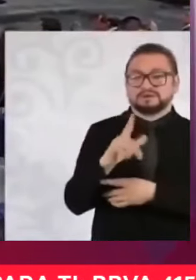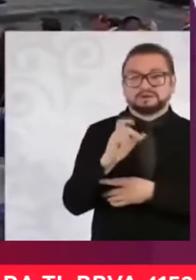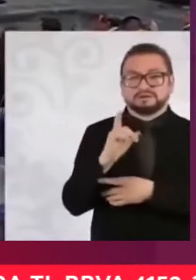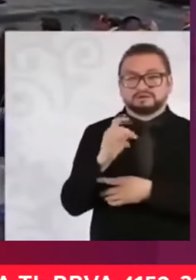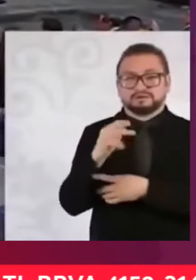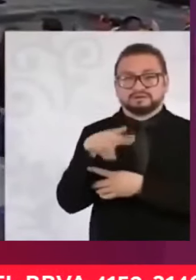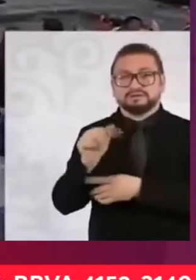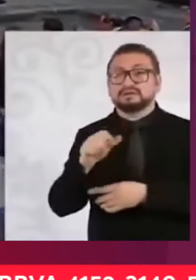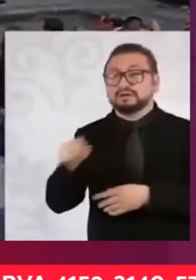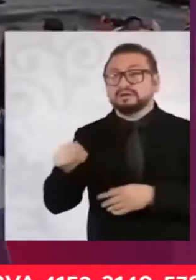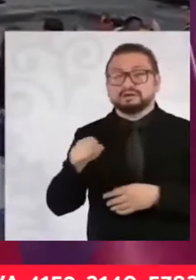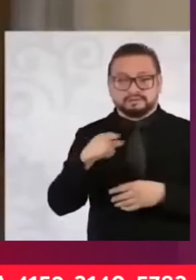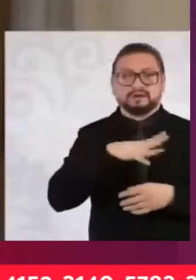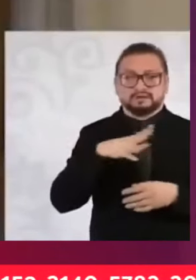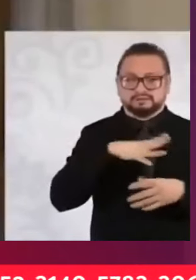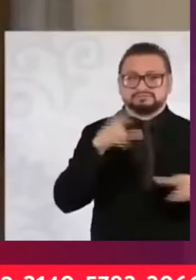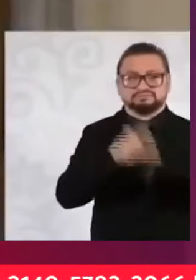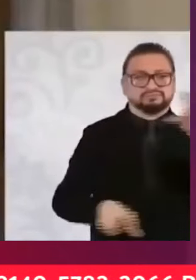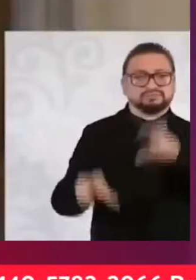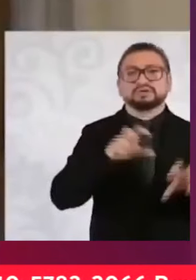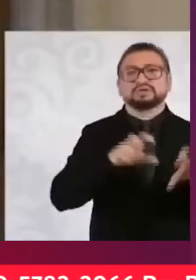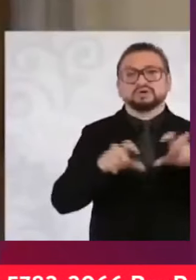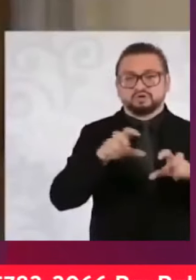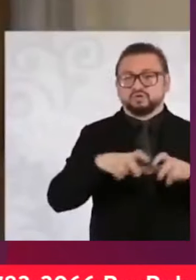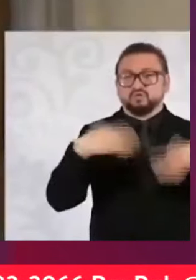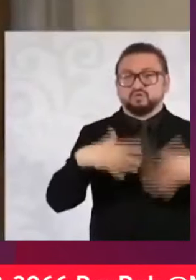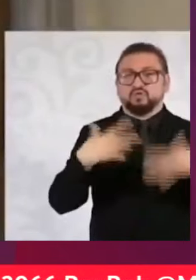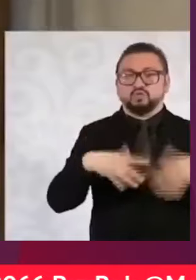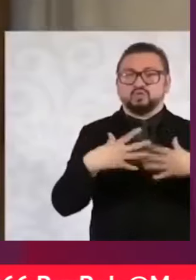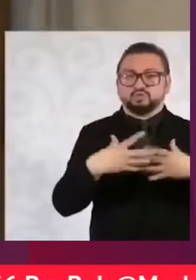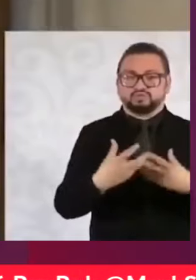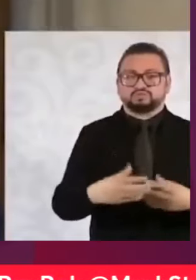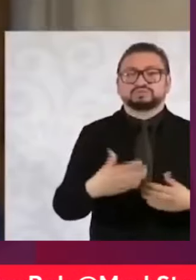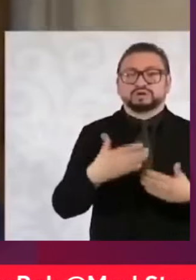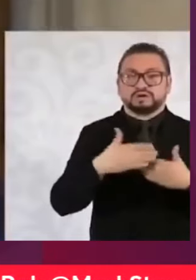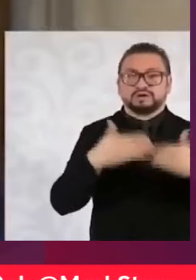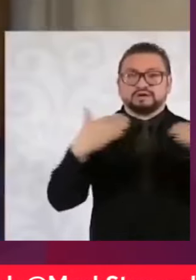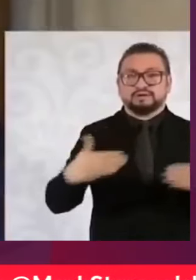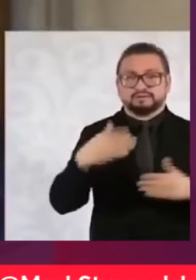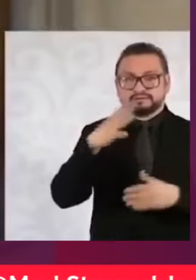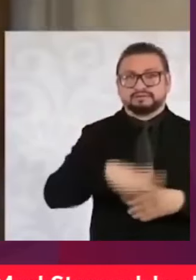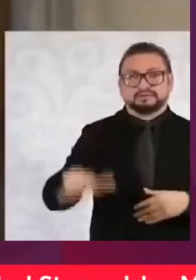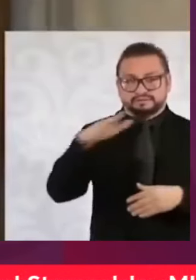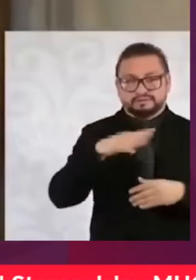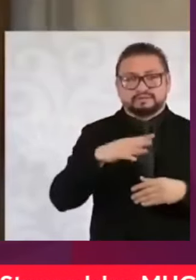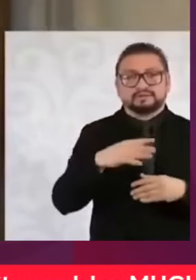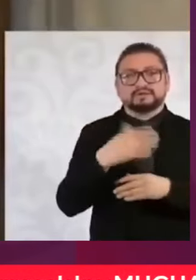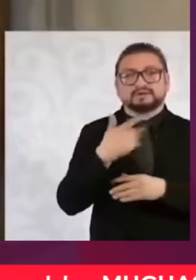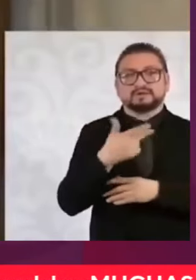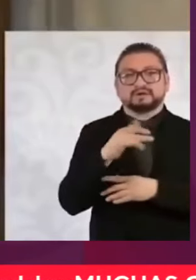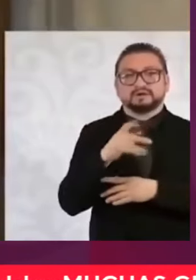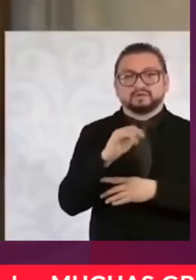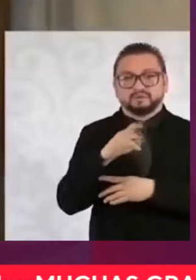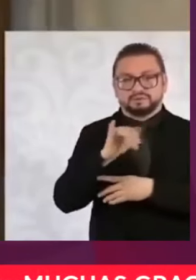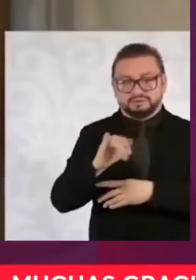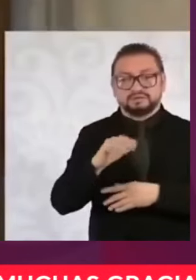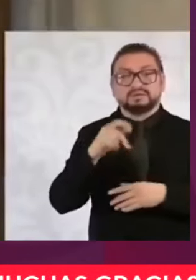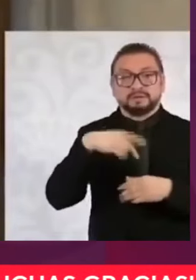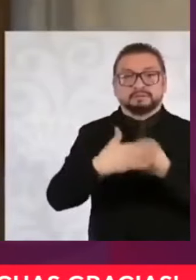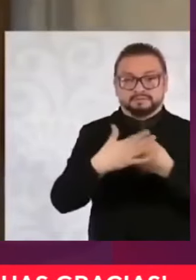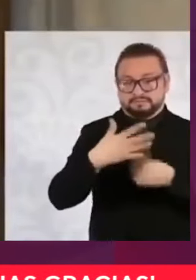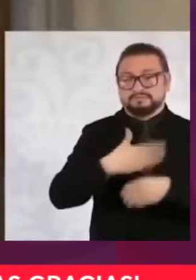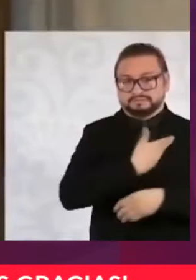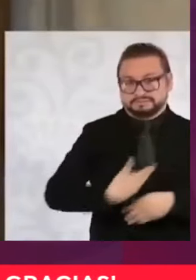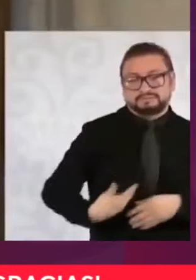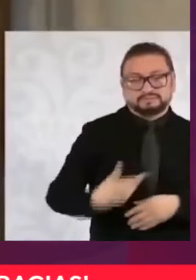Caribbean sobre una inversión muy grande que van a hacer en Mahahual. Tuvieron una Con la entrevista con la seguridad allá y,